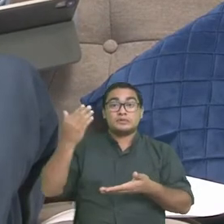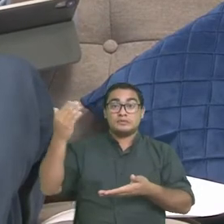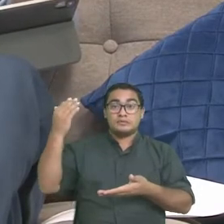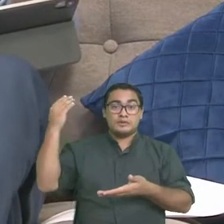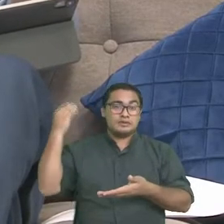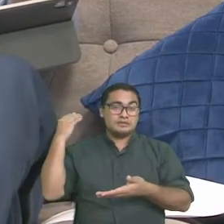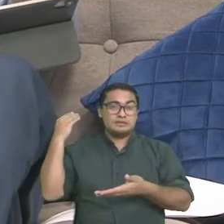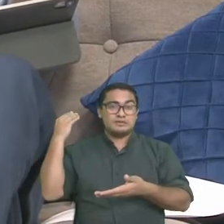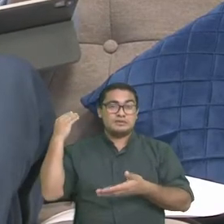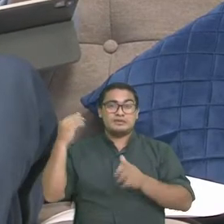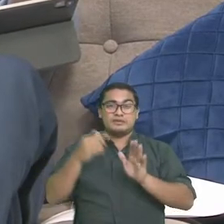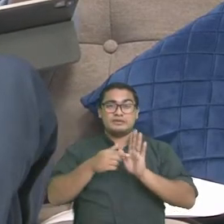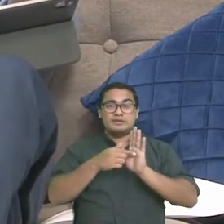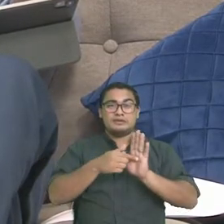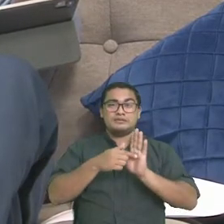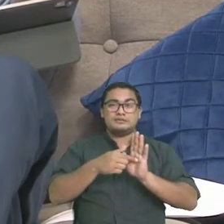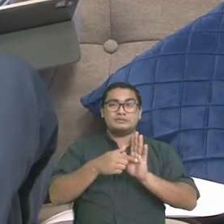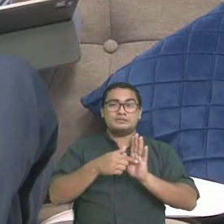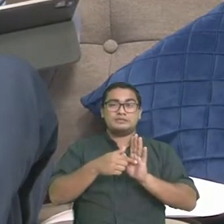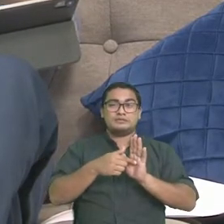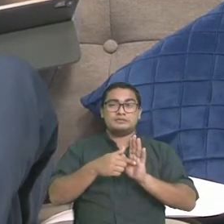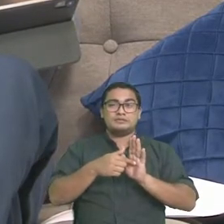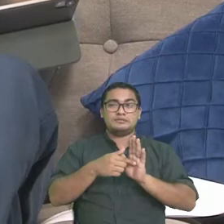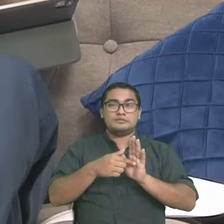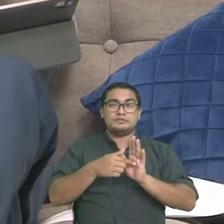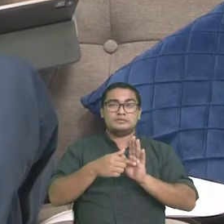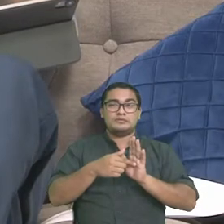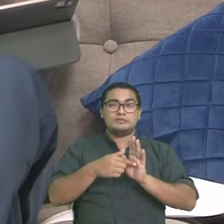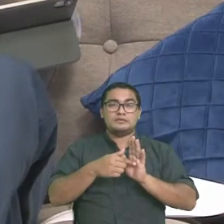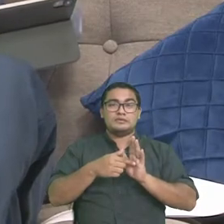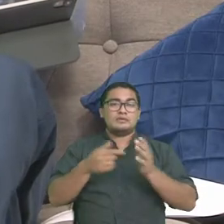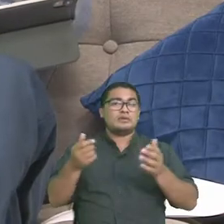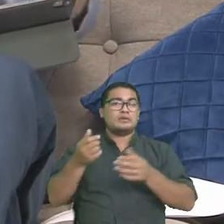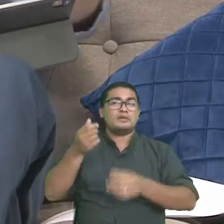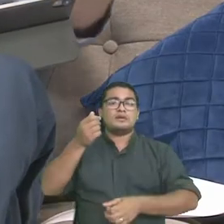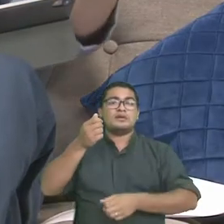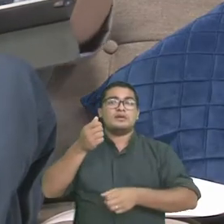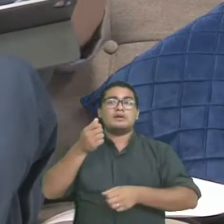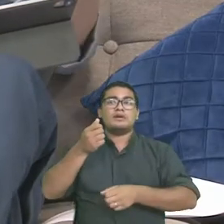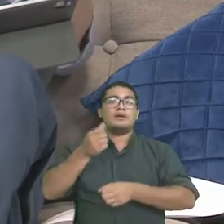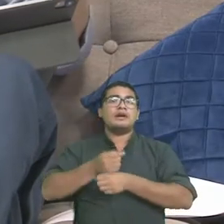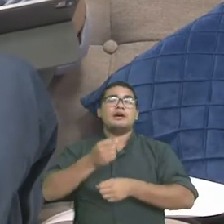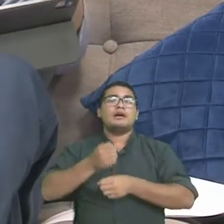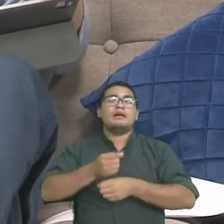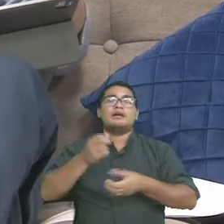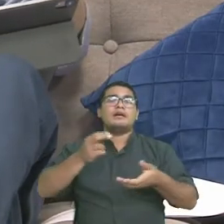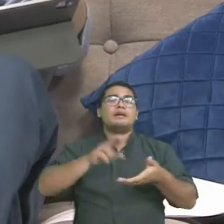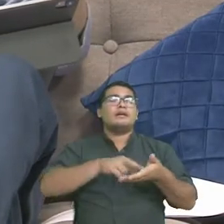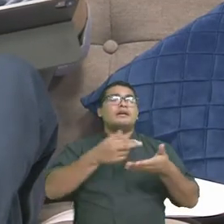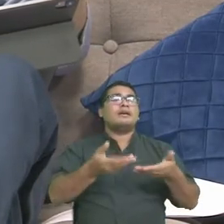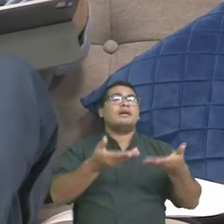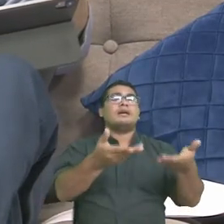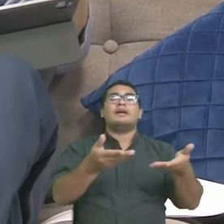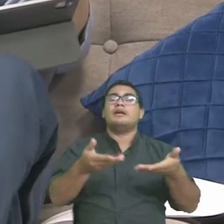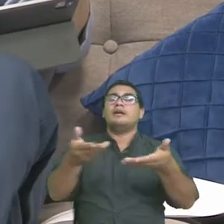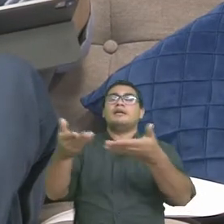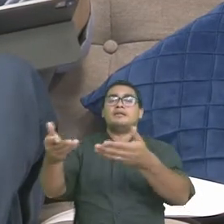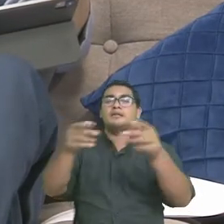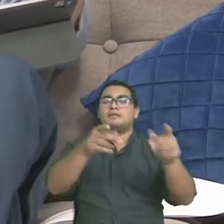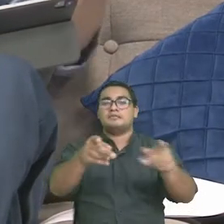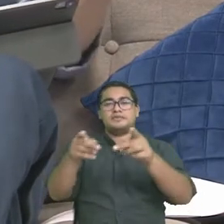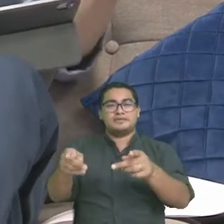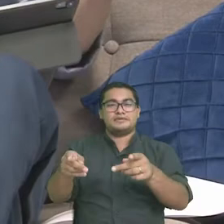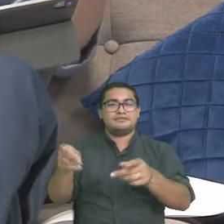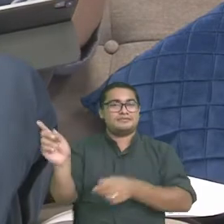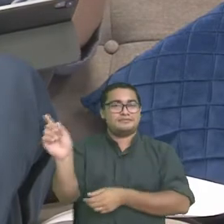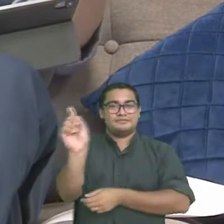del Estado trabajan para otorgar graciosas dádivas a los ciudadanos.